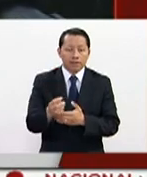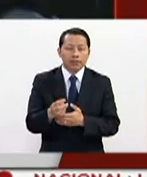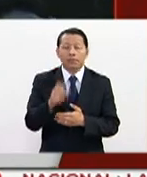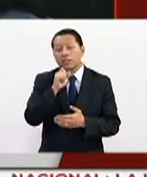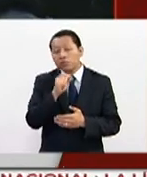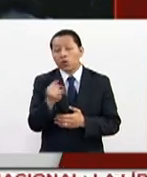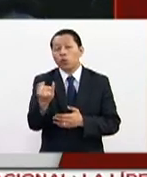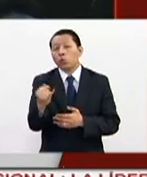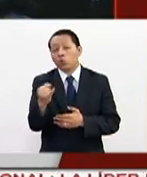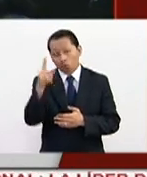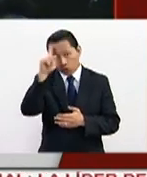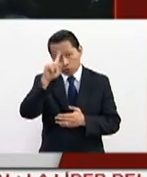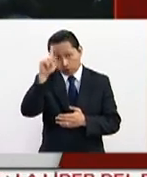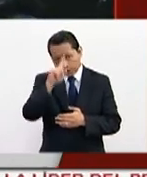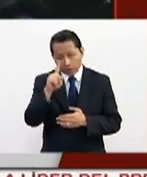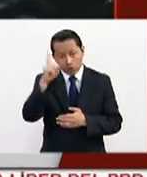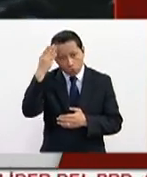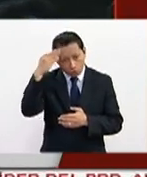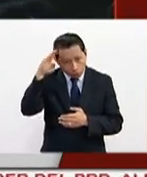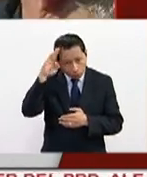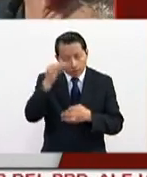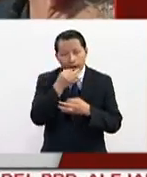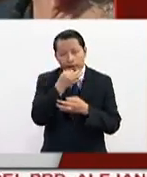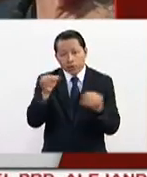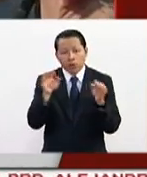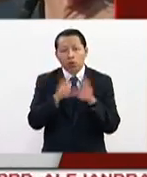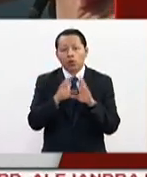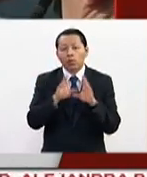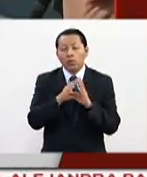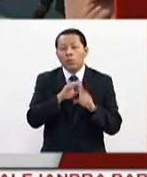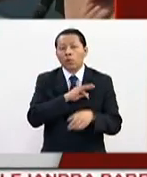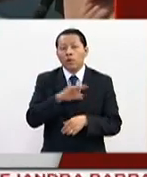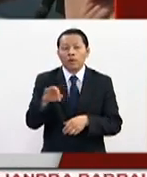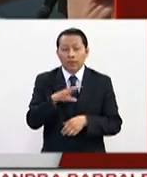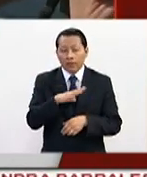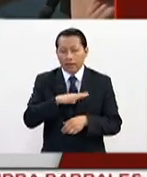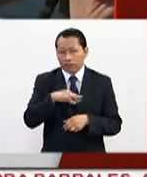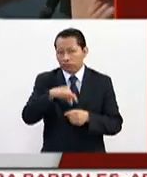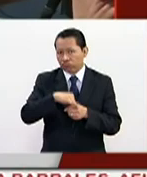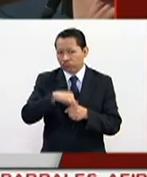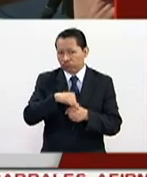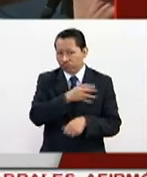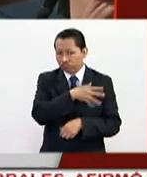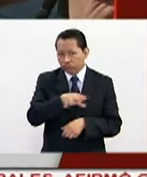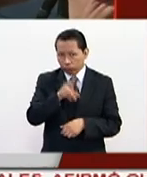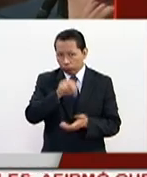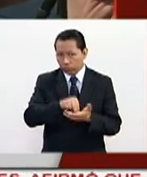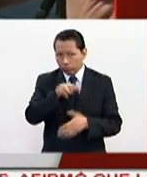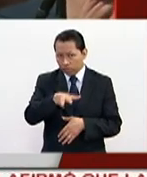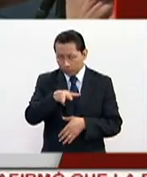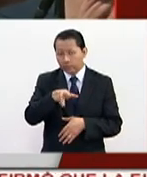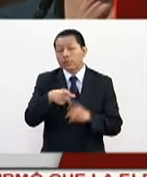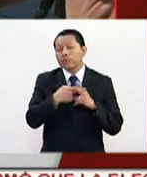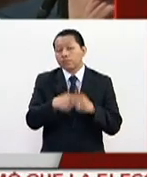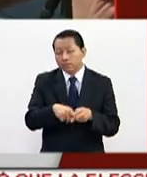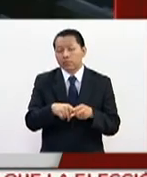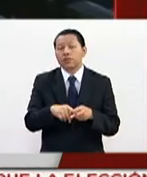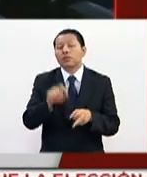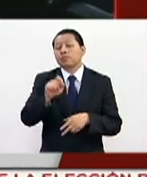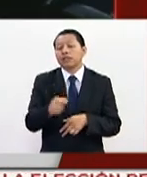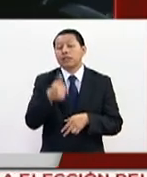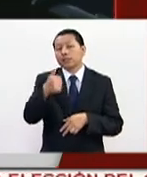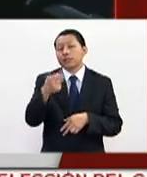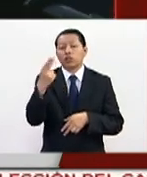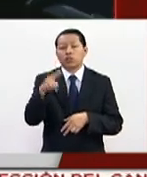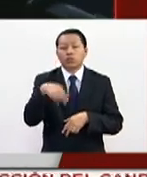En junio el Consejo de Estado de Cuba anuncia la intención de celebrar elecciones generales en 2018, se inician y el 26